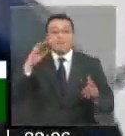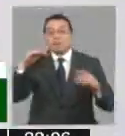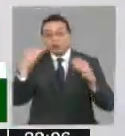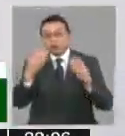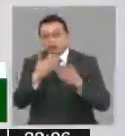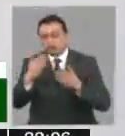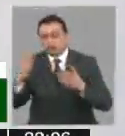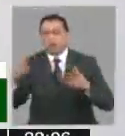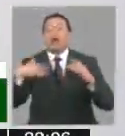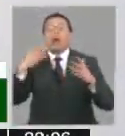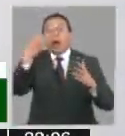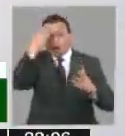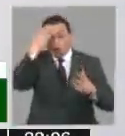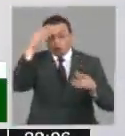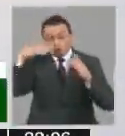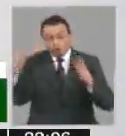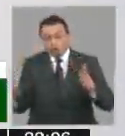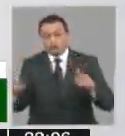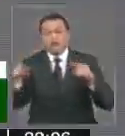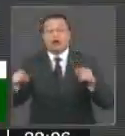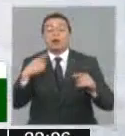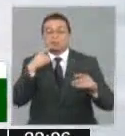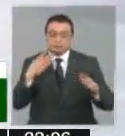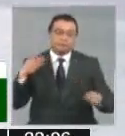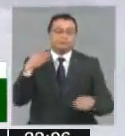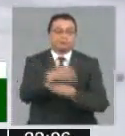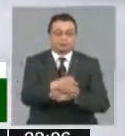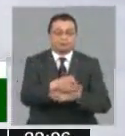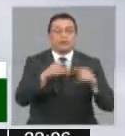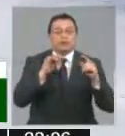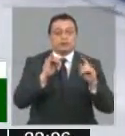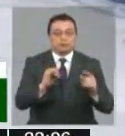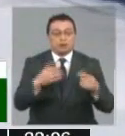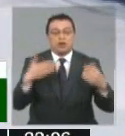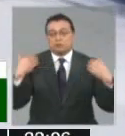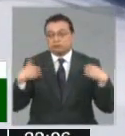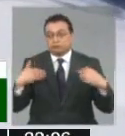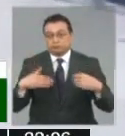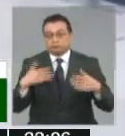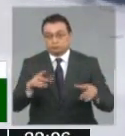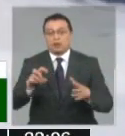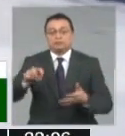Ahí me tuve, bajé un par de veces.